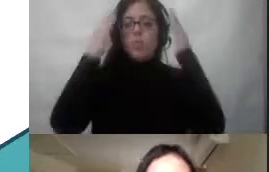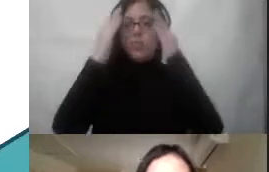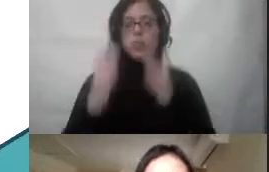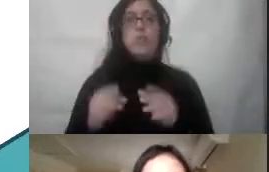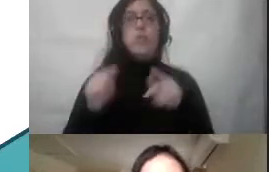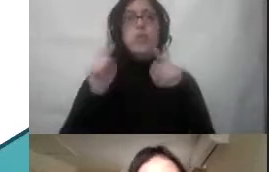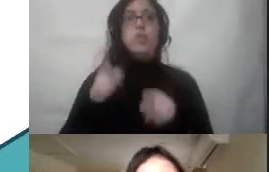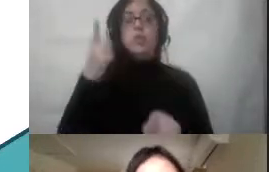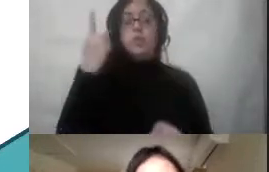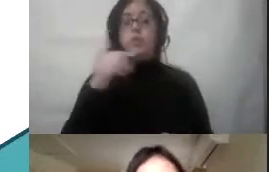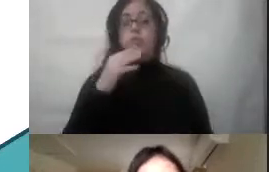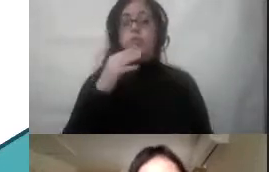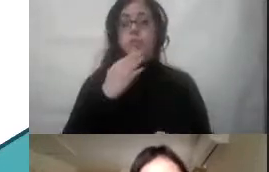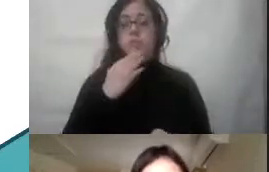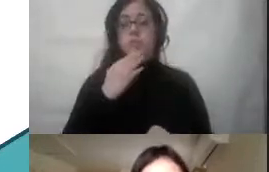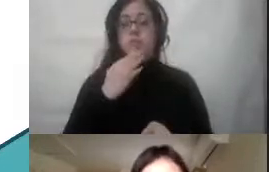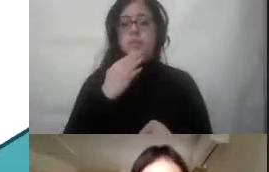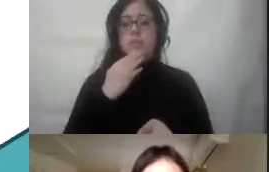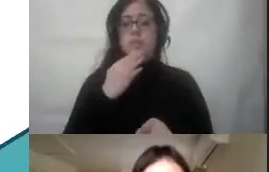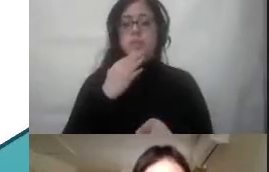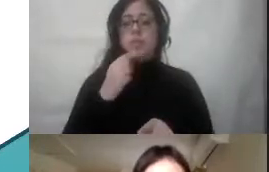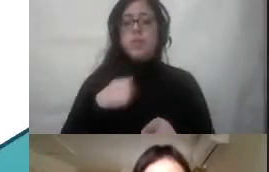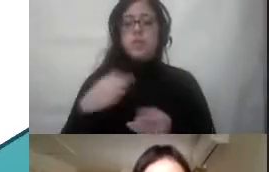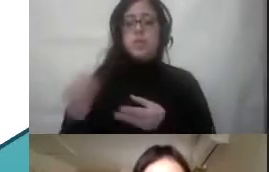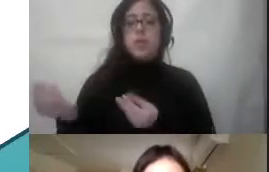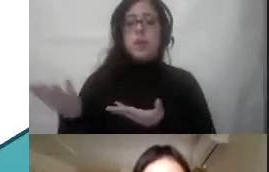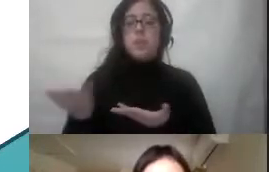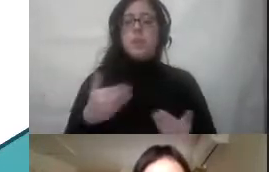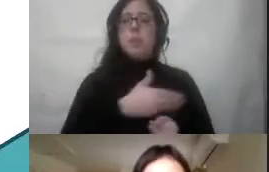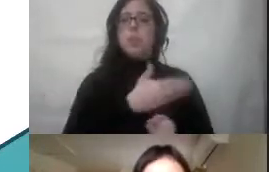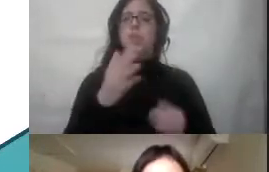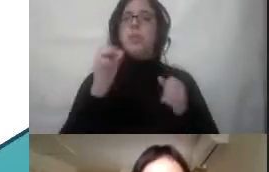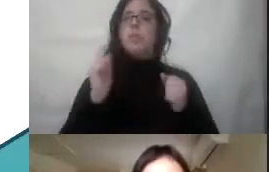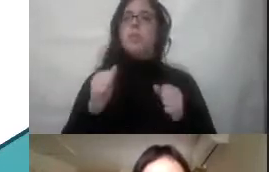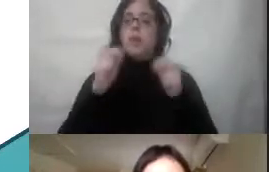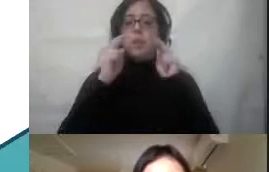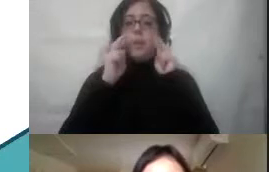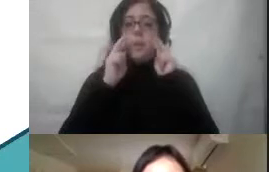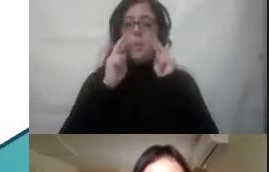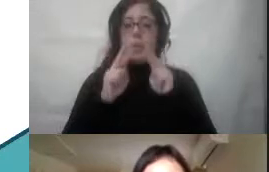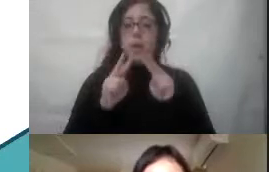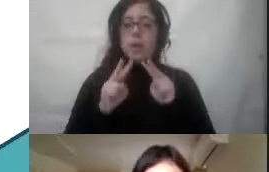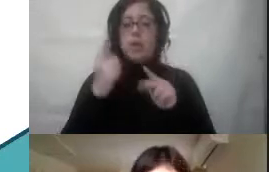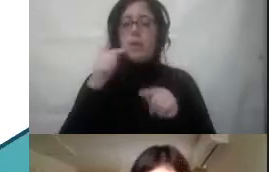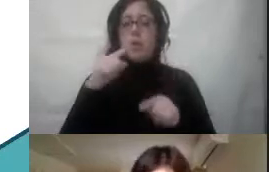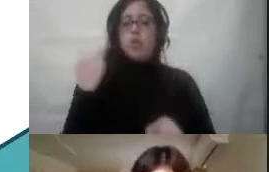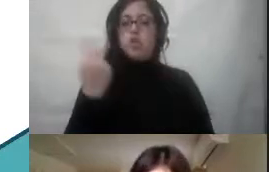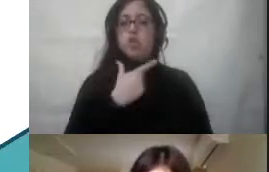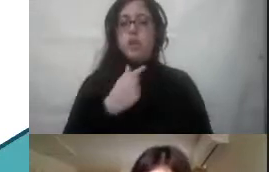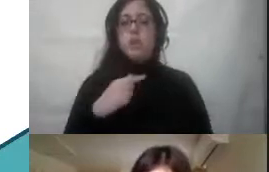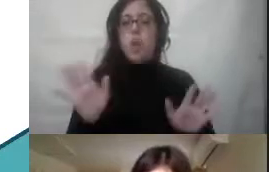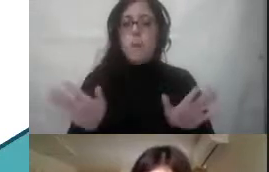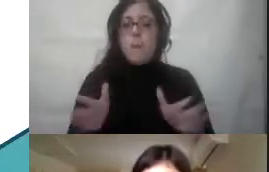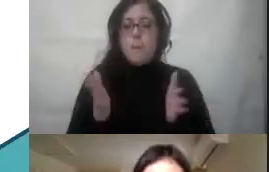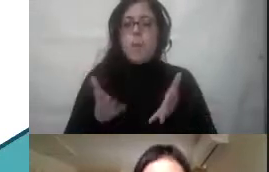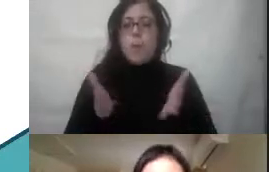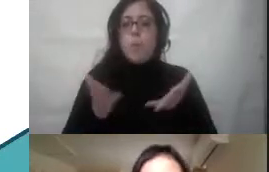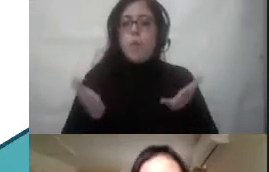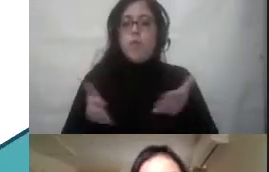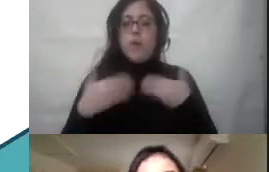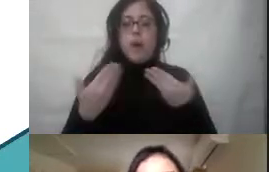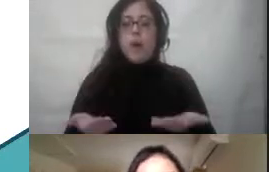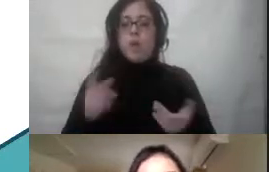Pero lo que ustedes los invito a que lo revisen, pero lo que nosotros queremos promover ahora es que